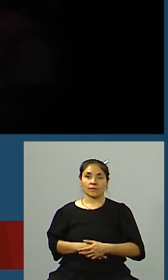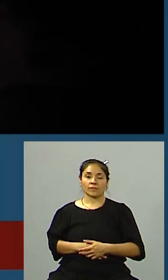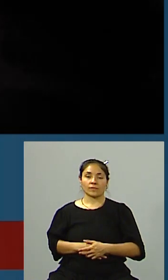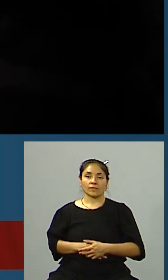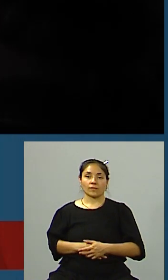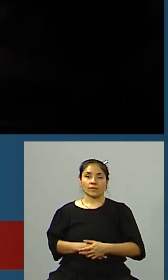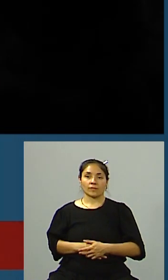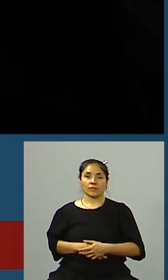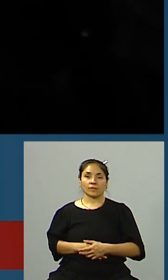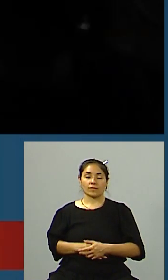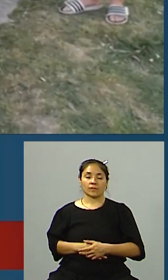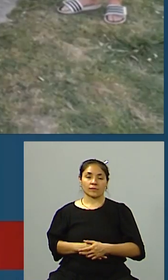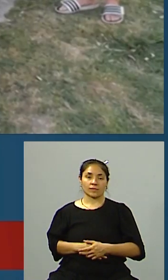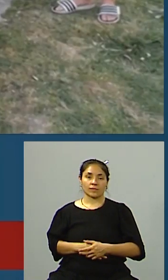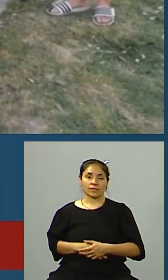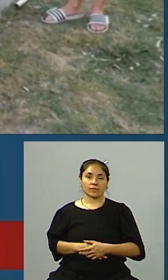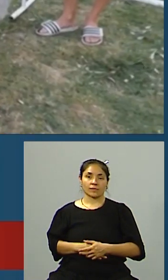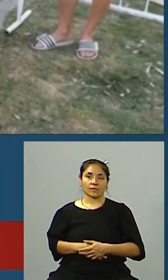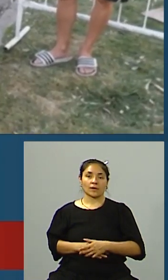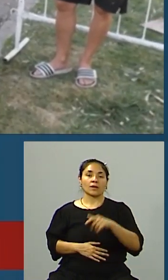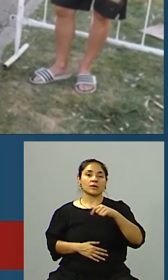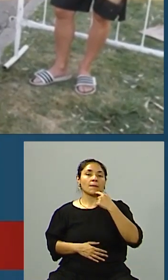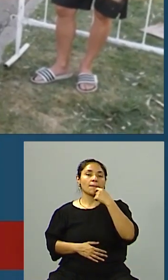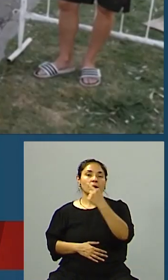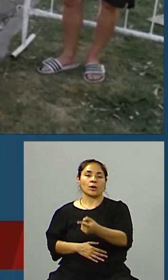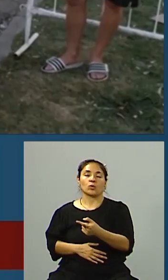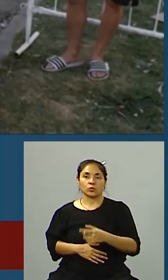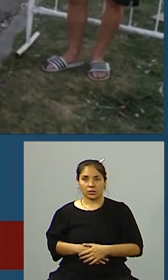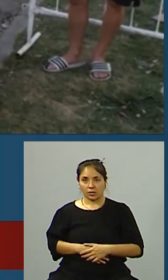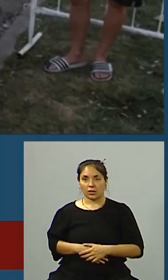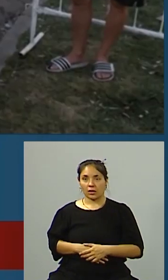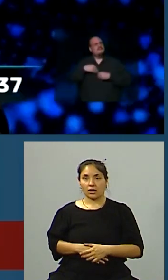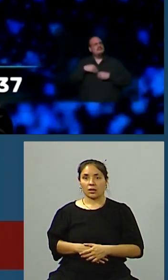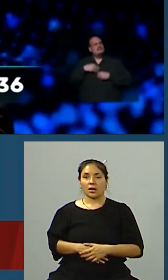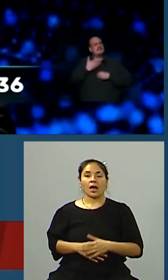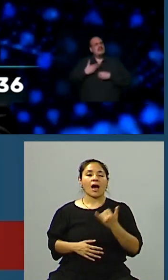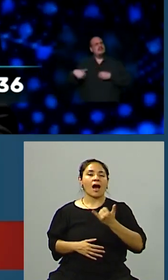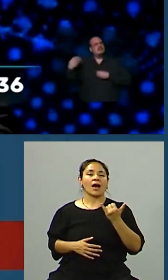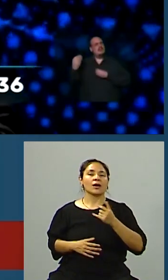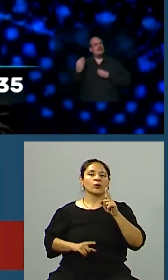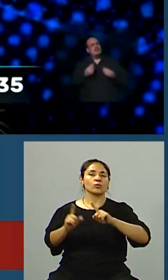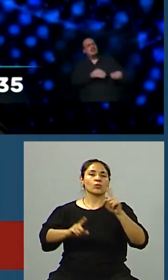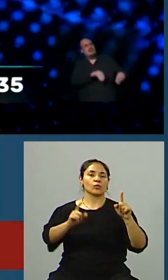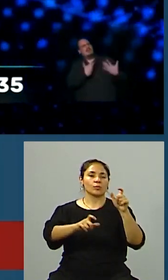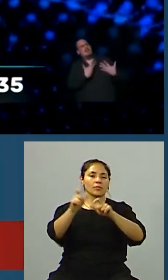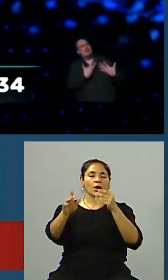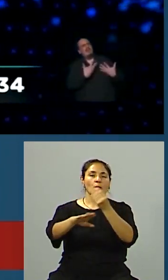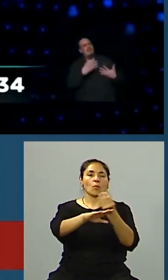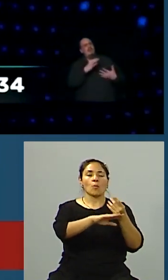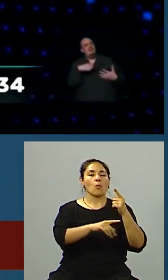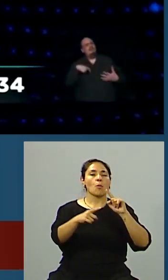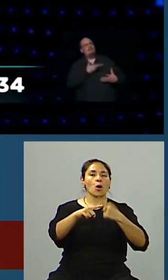Lucas, ahora la pregunta va por el lado de esta neutralidad que han dicho tener varios referentes